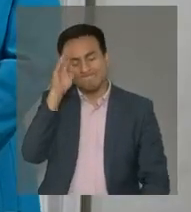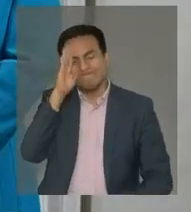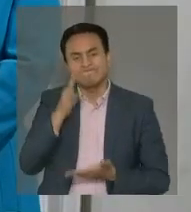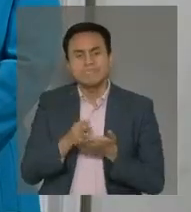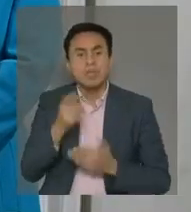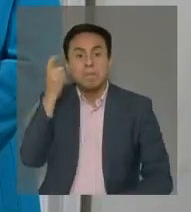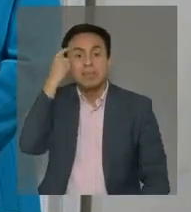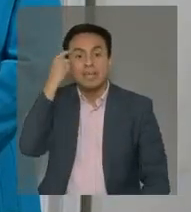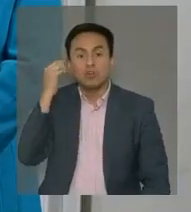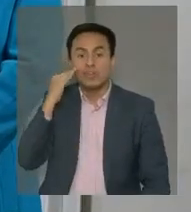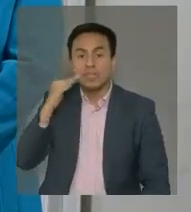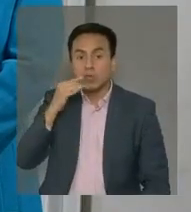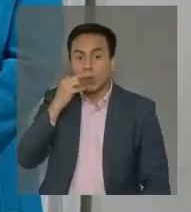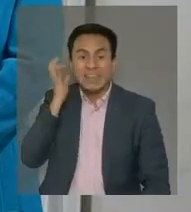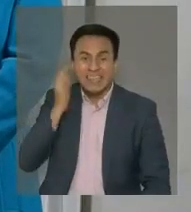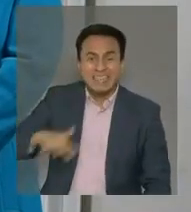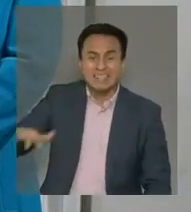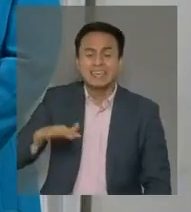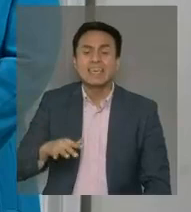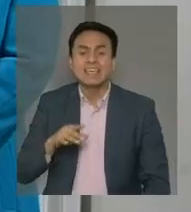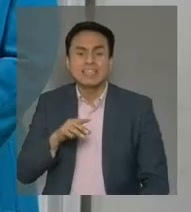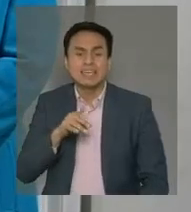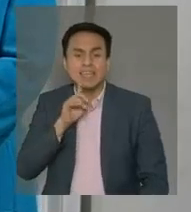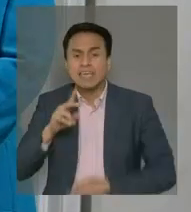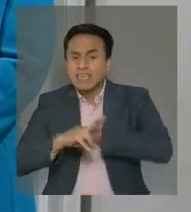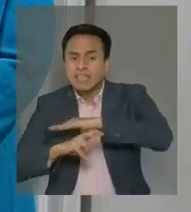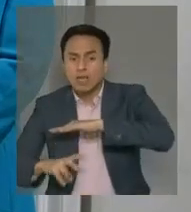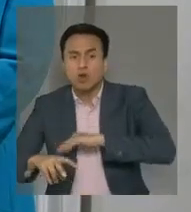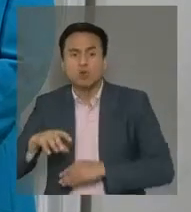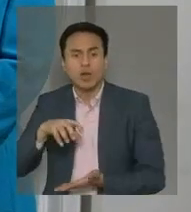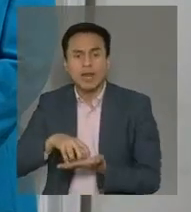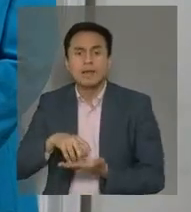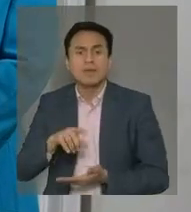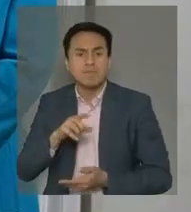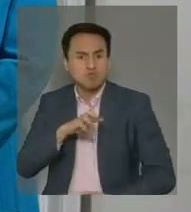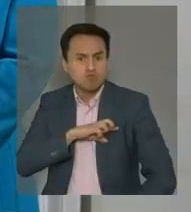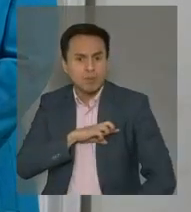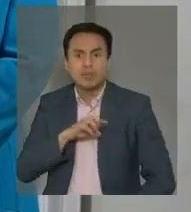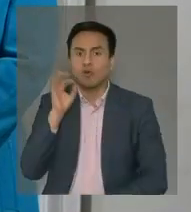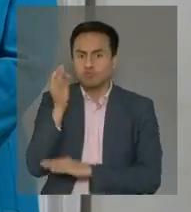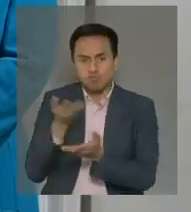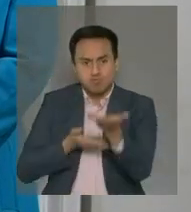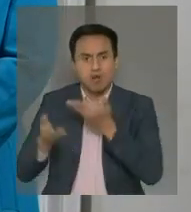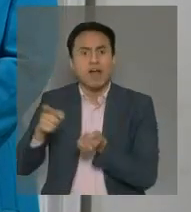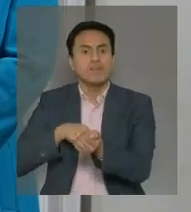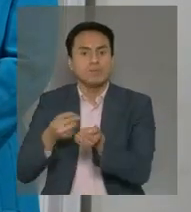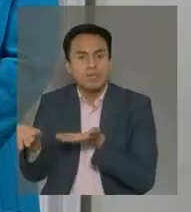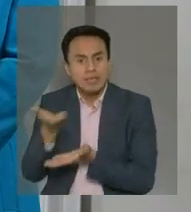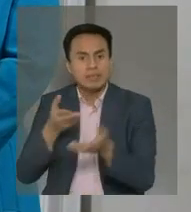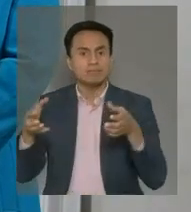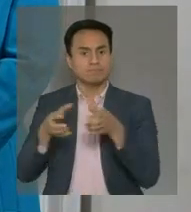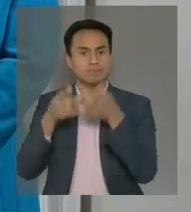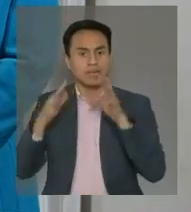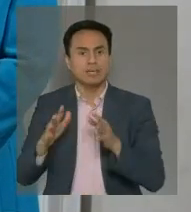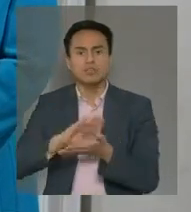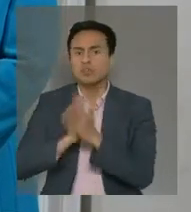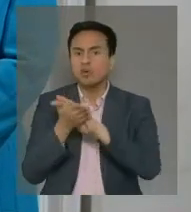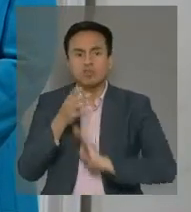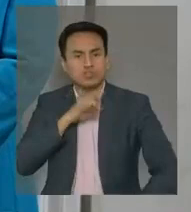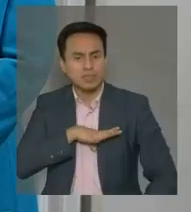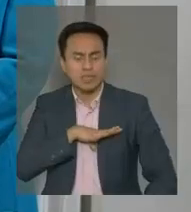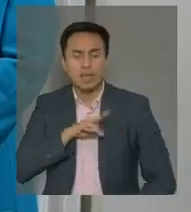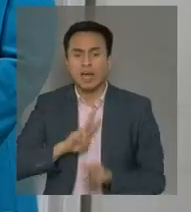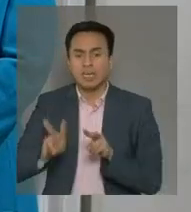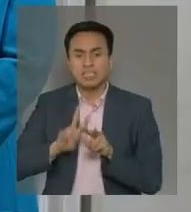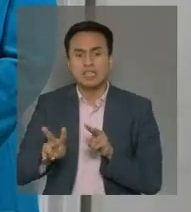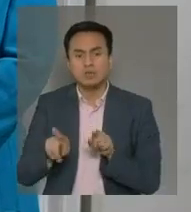en los niños y en las niñas de quinteros de puchuncaví con quienes me he reunido con su familia y de todo chile y lo vamos